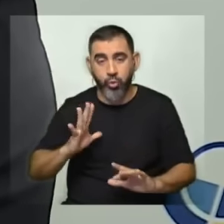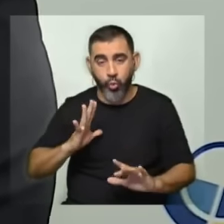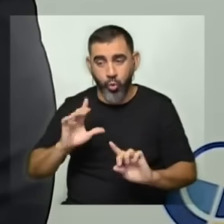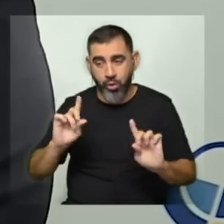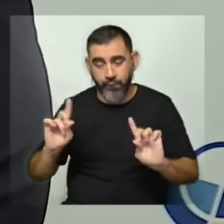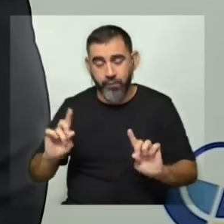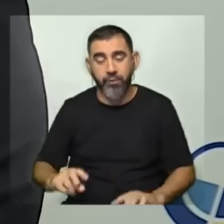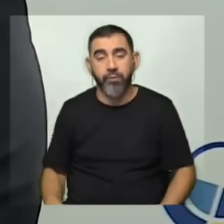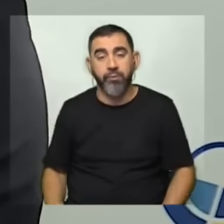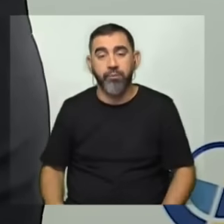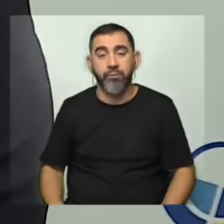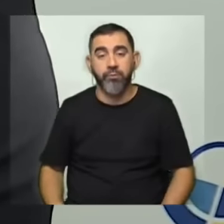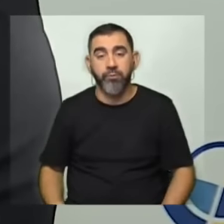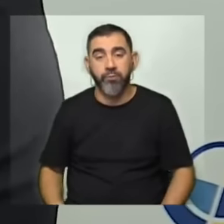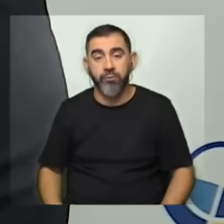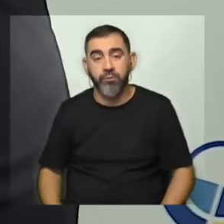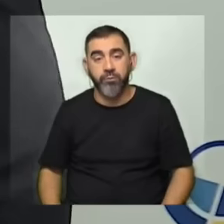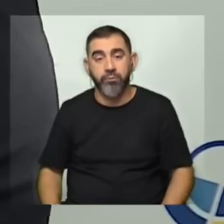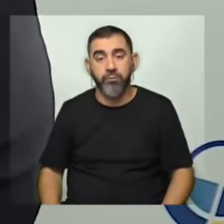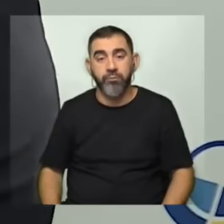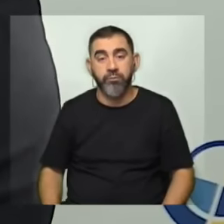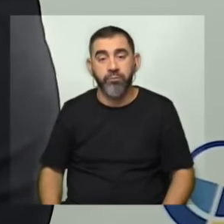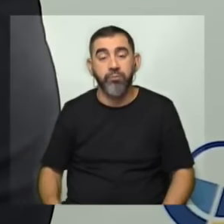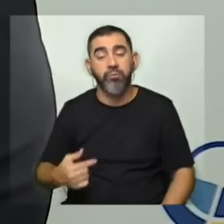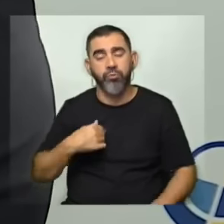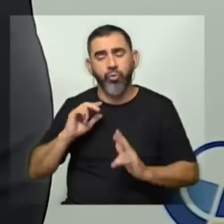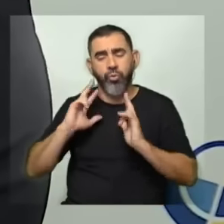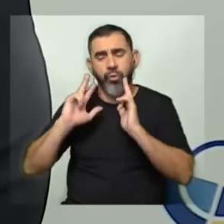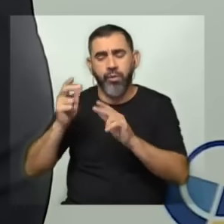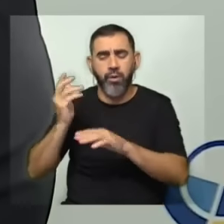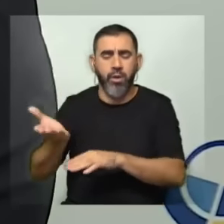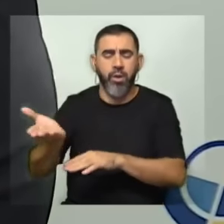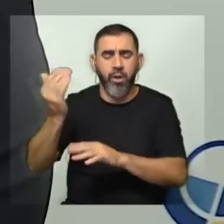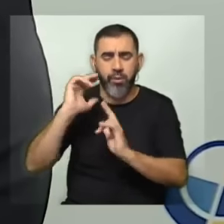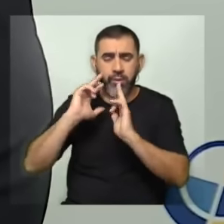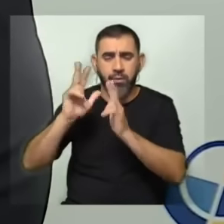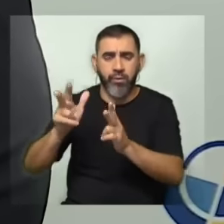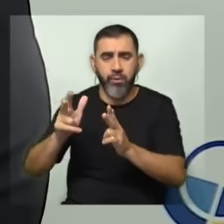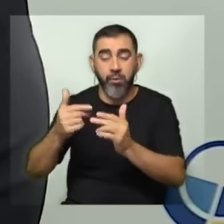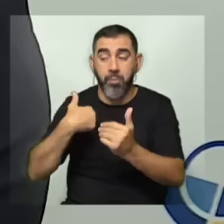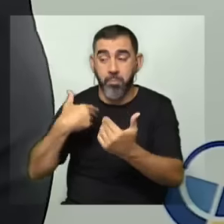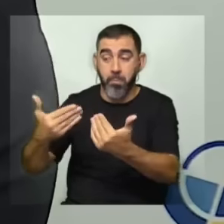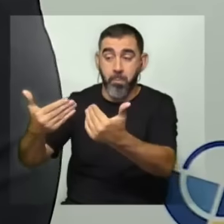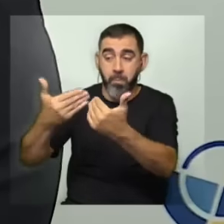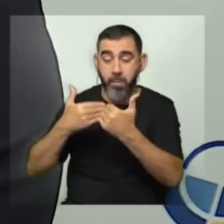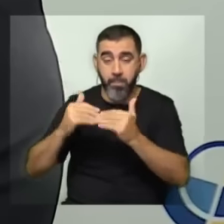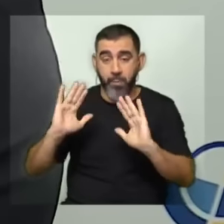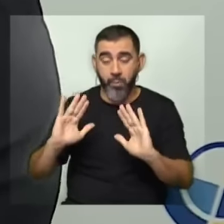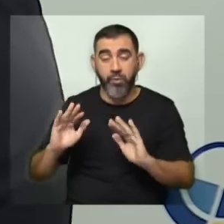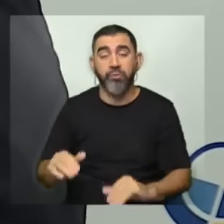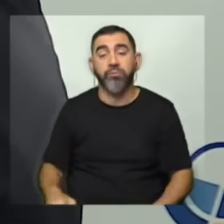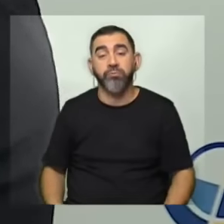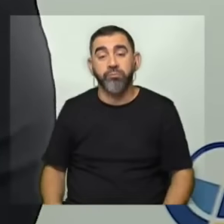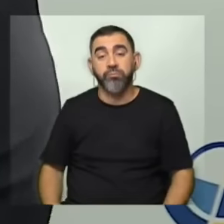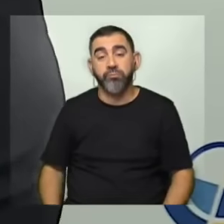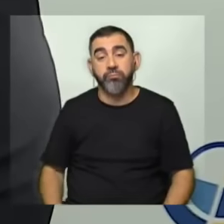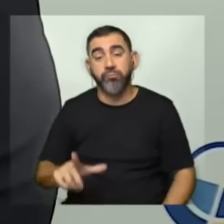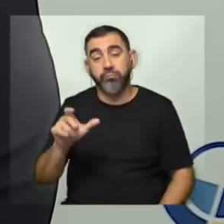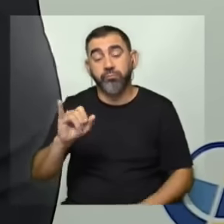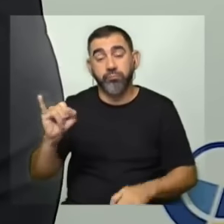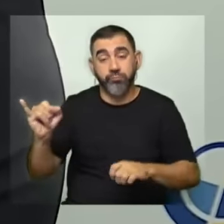está sobre la mesa en este momento yo lo he mencionado en otros medios cuando me han preguntado Que bueno por supuesto el